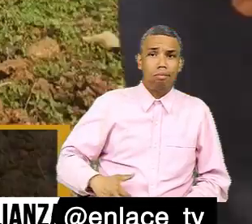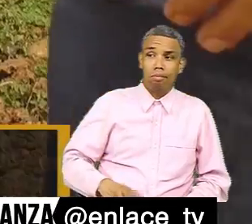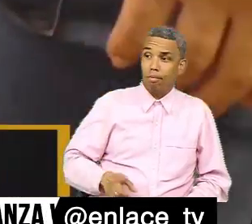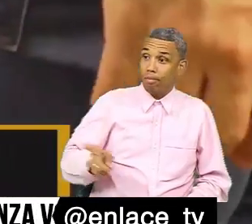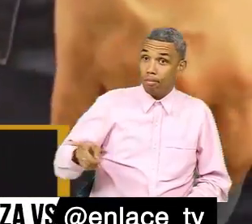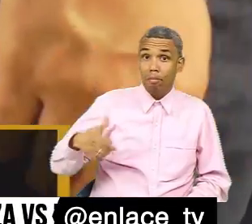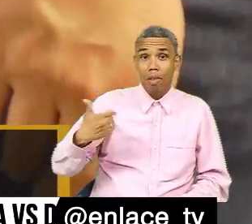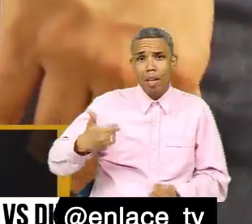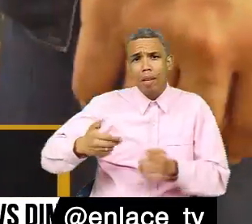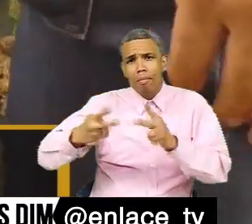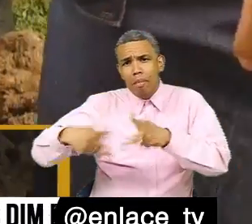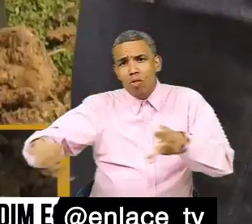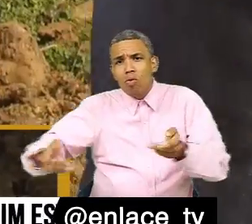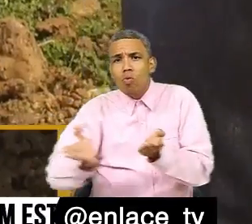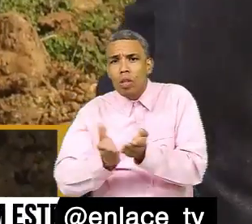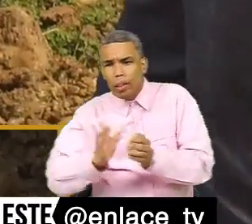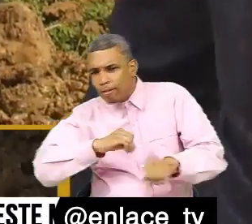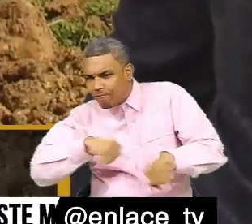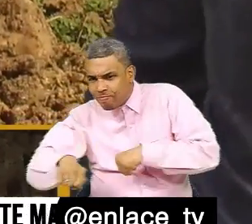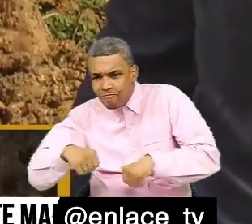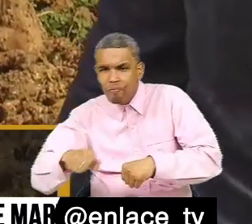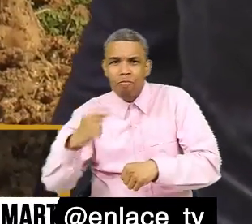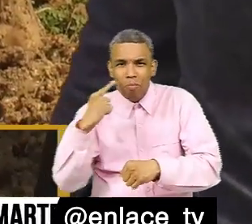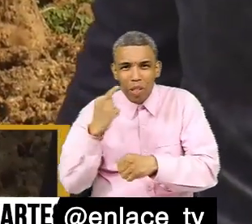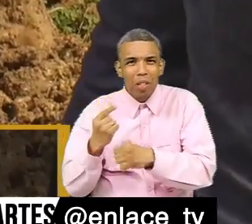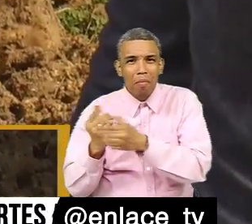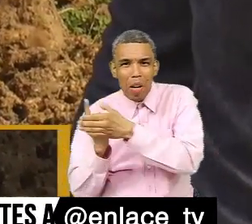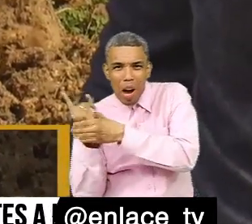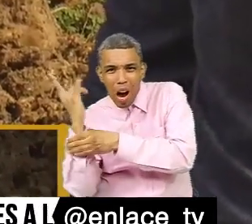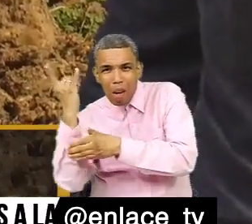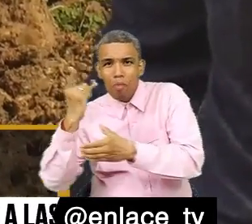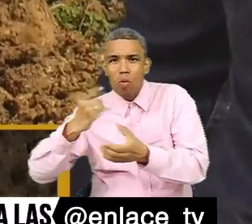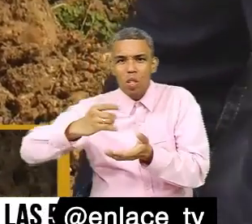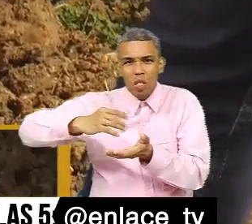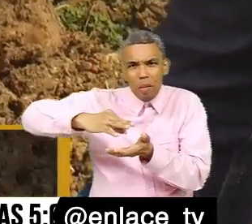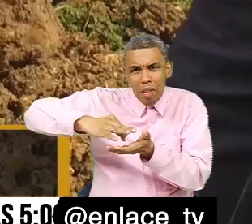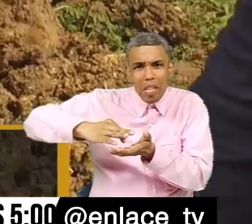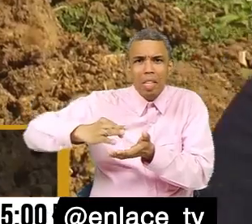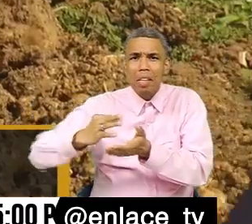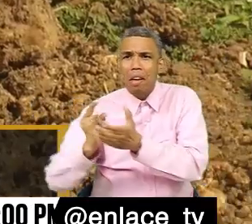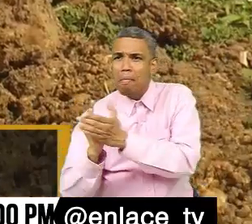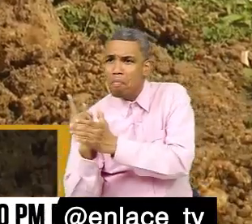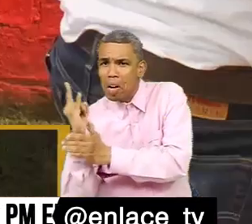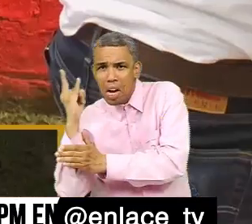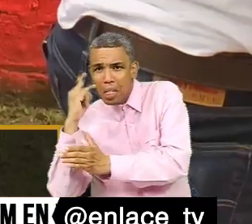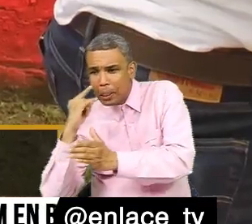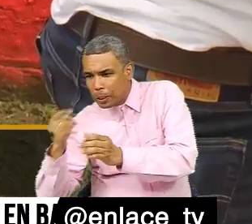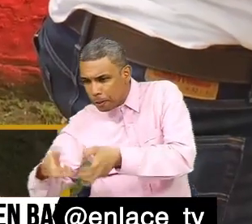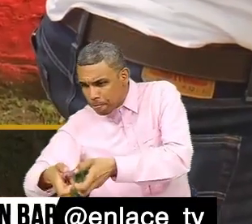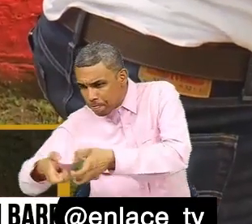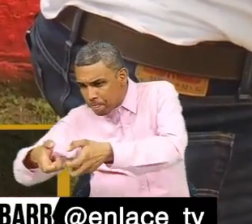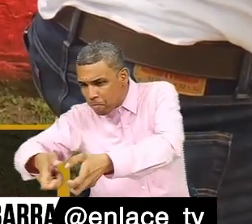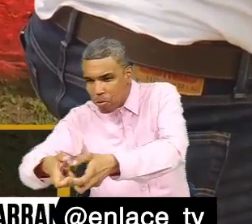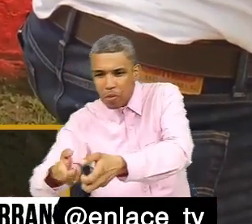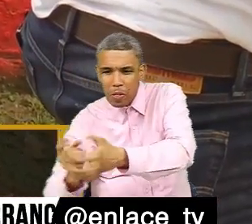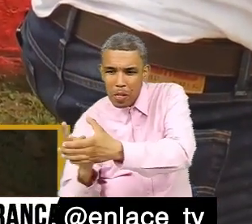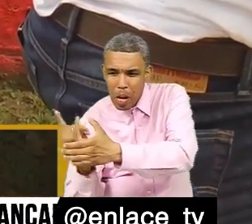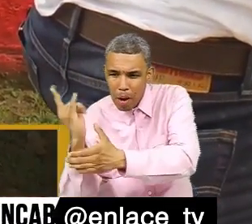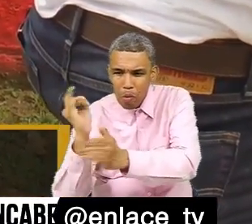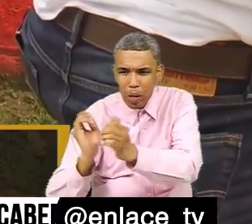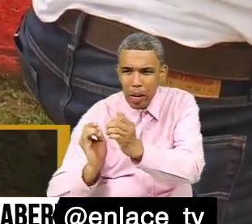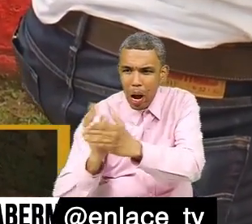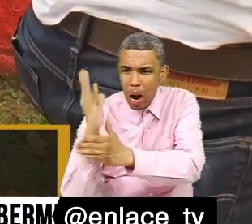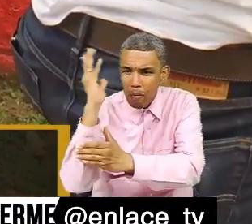con mucho agrado desde la administración municipal. Realmente para nosotros es un gran honor, un gran orgullo poder